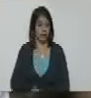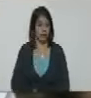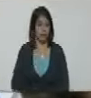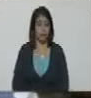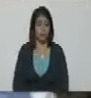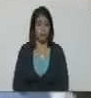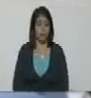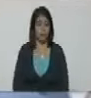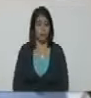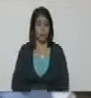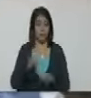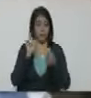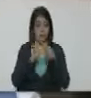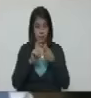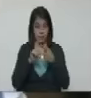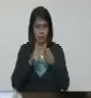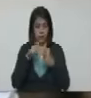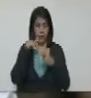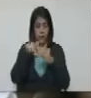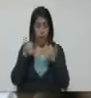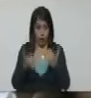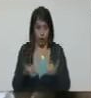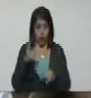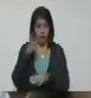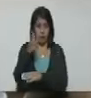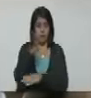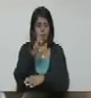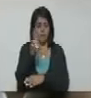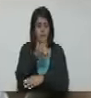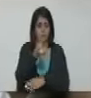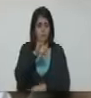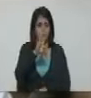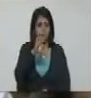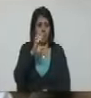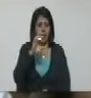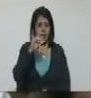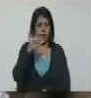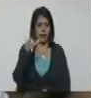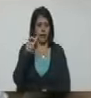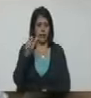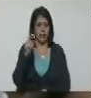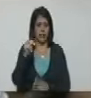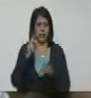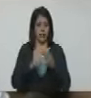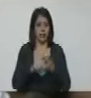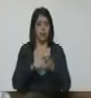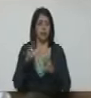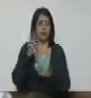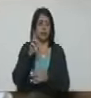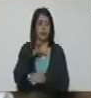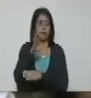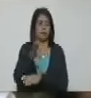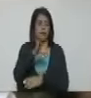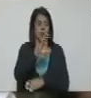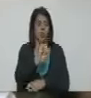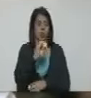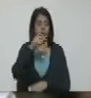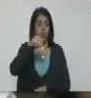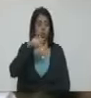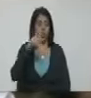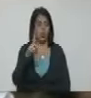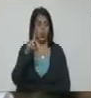Venezuela en este caso la República de Benín, concurrente ante la República de Côte